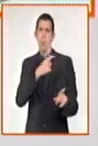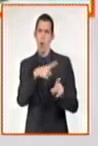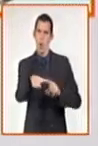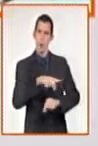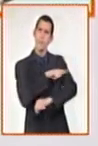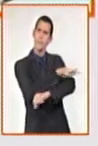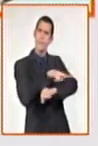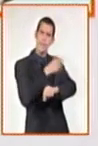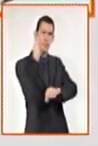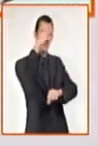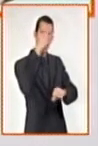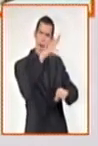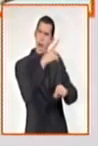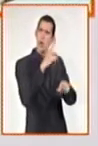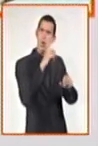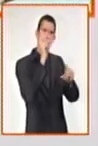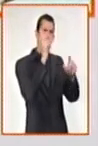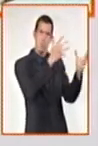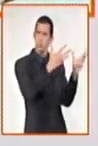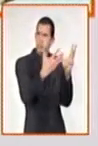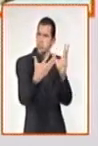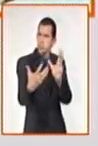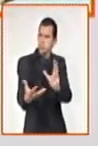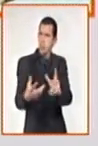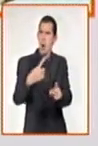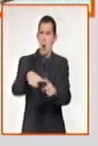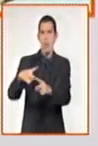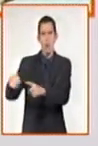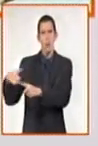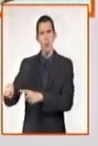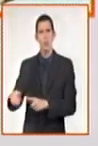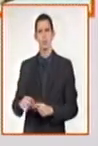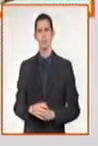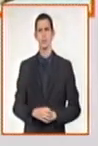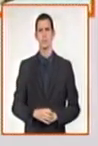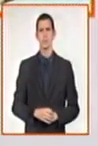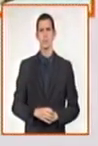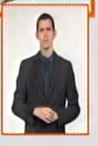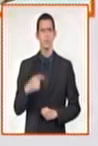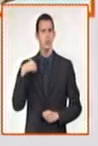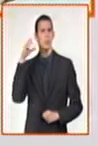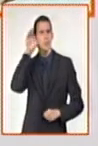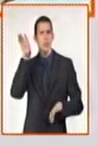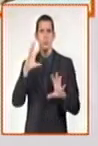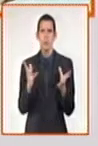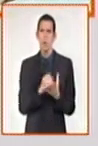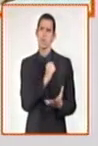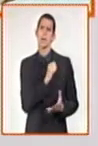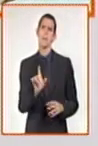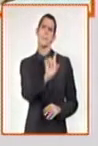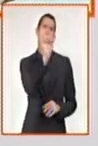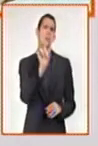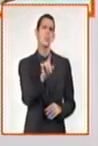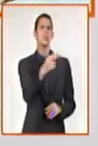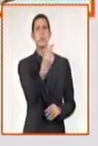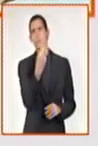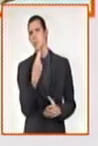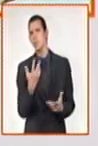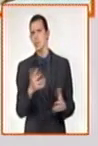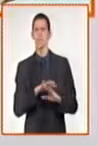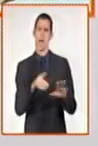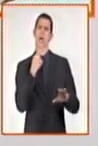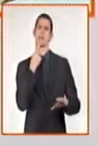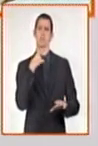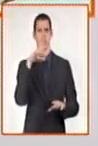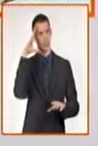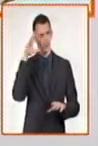a otras de personas de nuestro país, de instituciones que sin duda pues se han mostrado solidarios con el pueblo